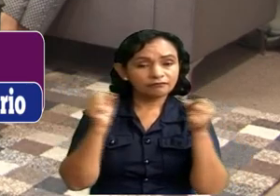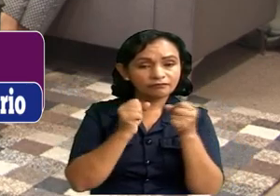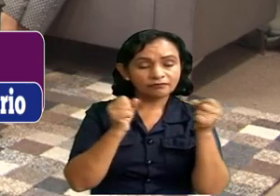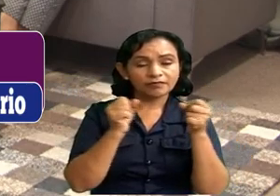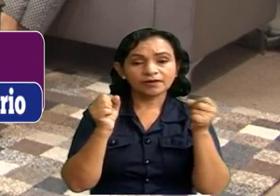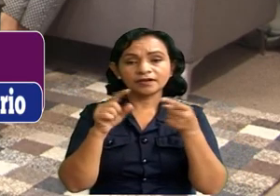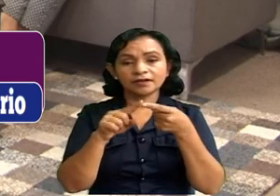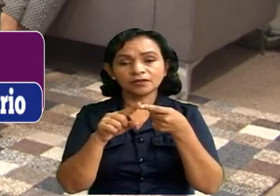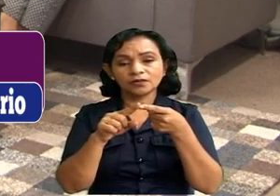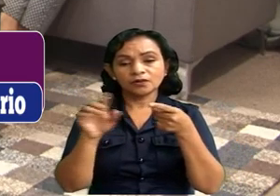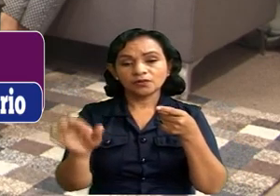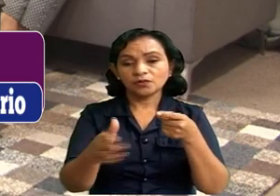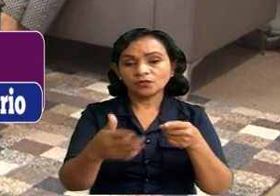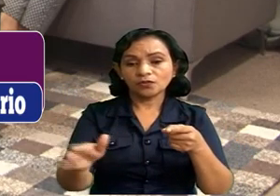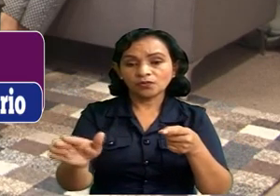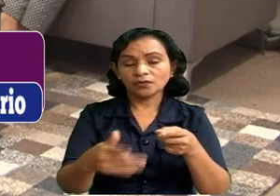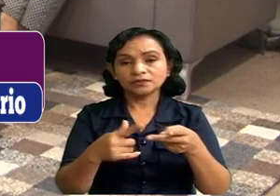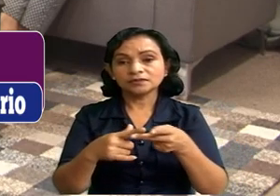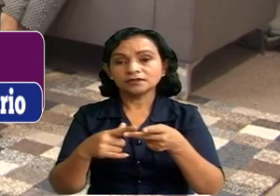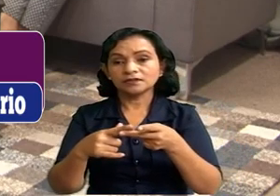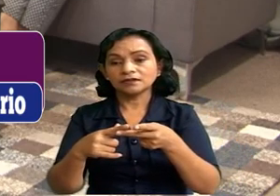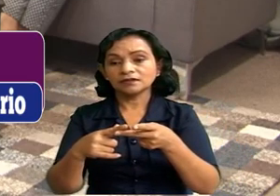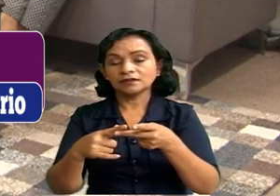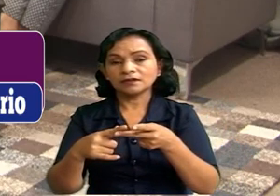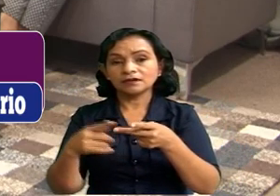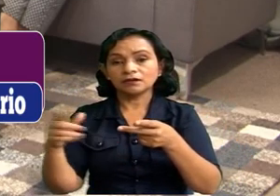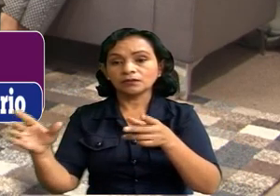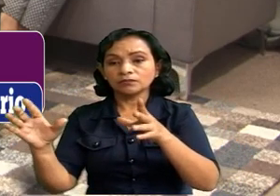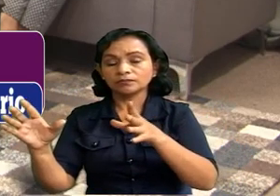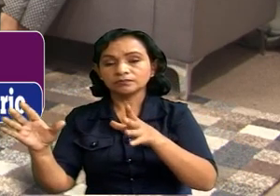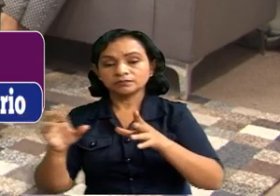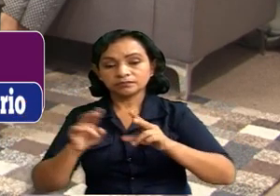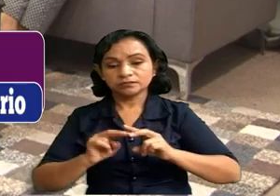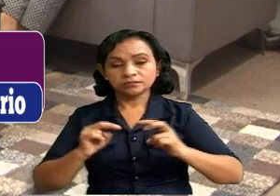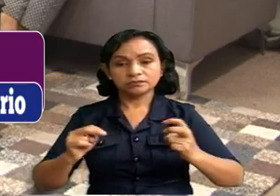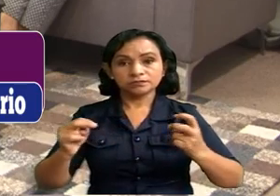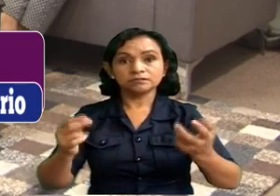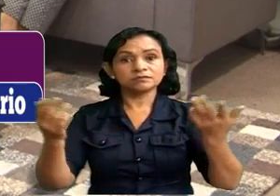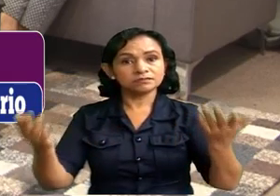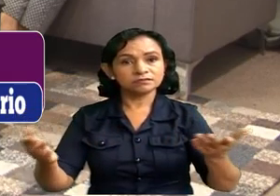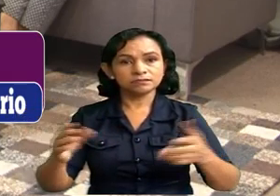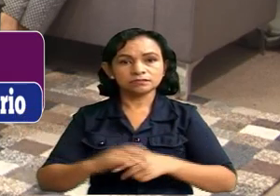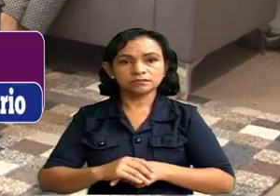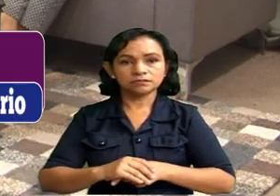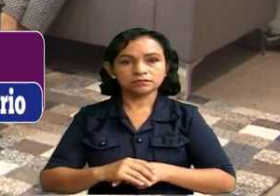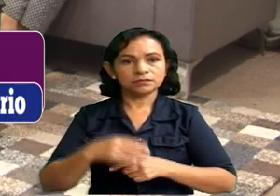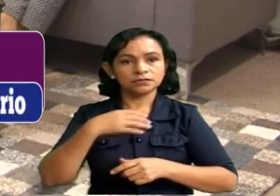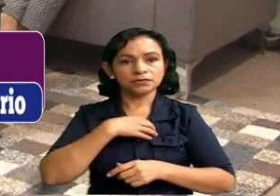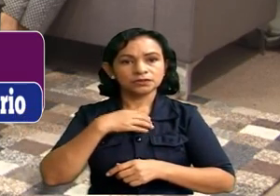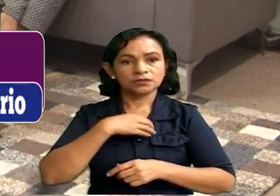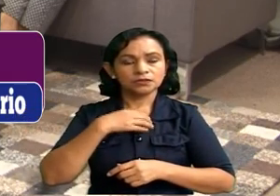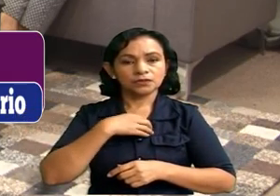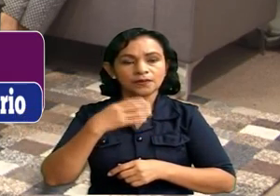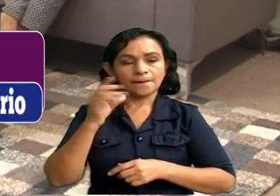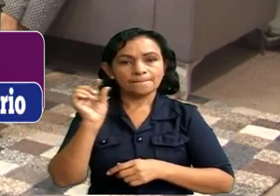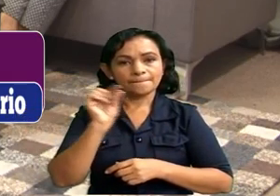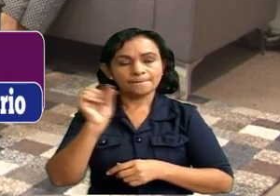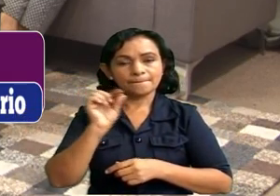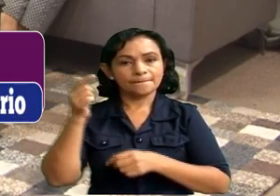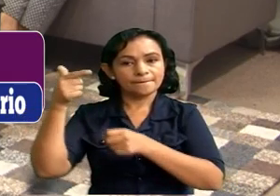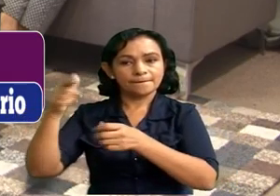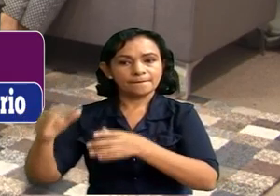y lavadora, llave en mano, con un juego de muebles. Claro, ellos son los dueños de la renta petrolera, eso